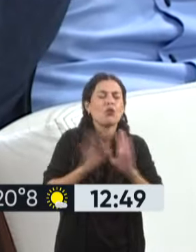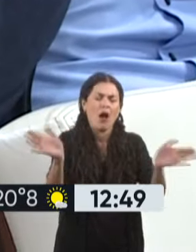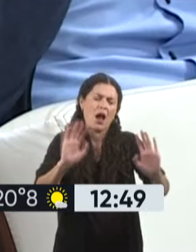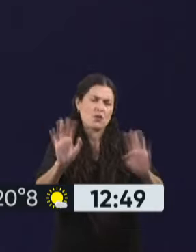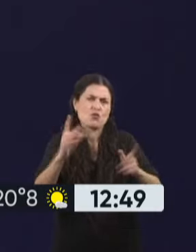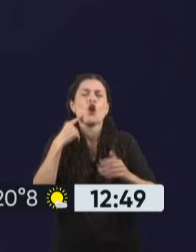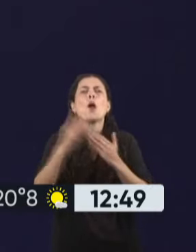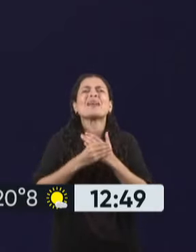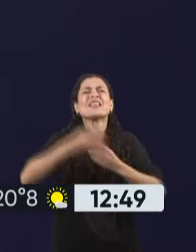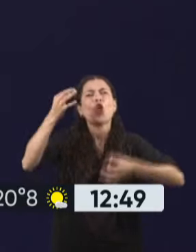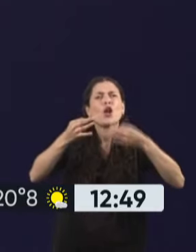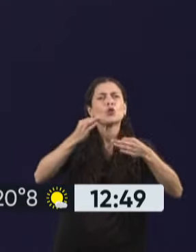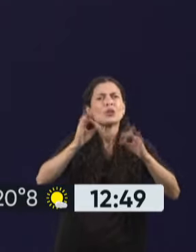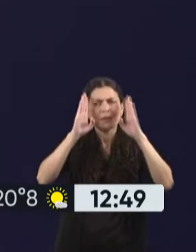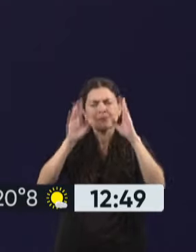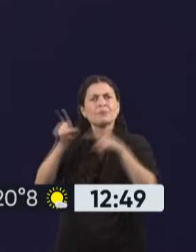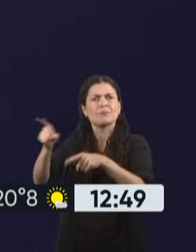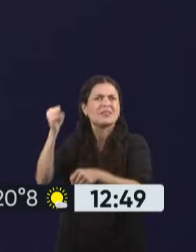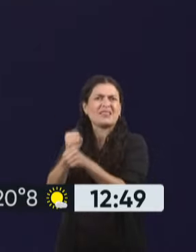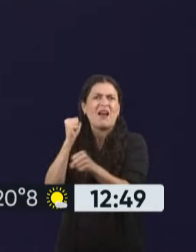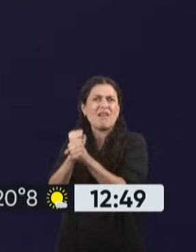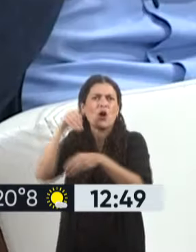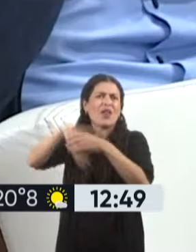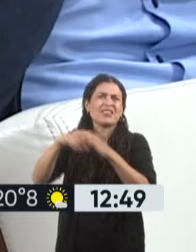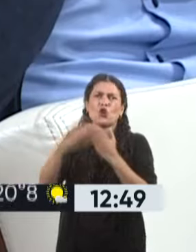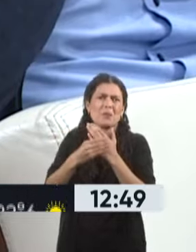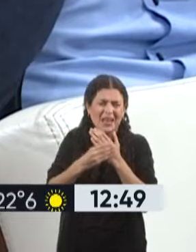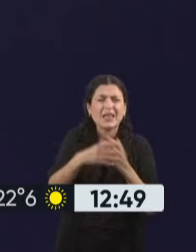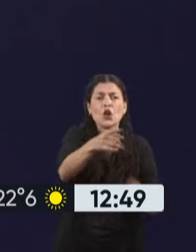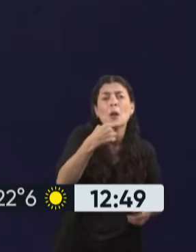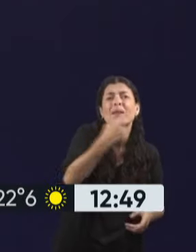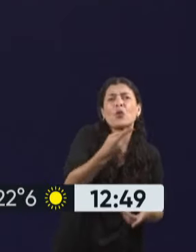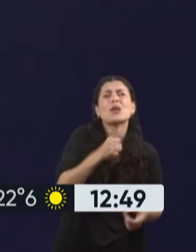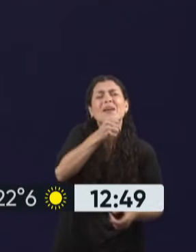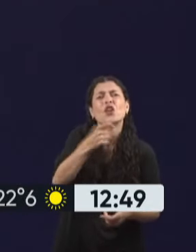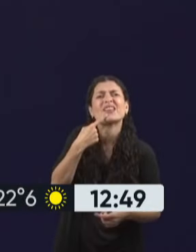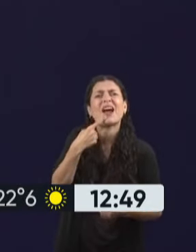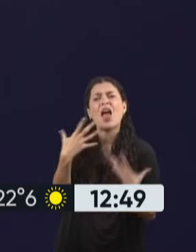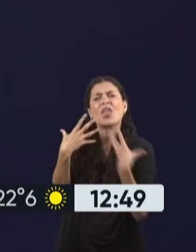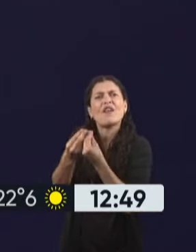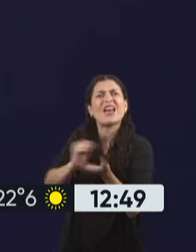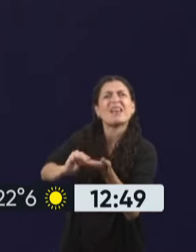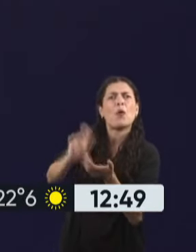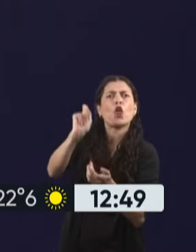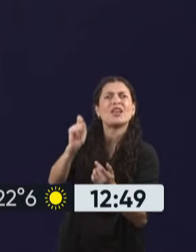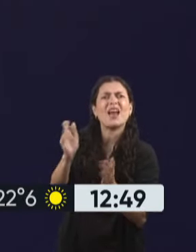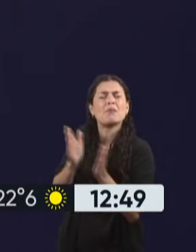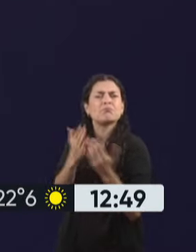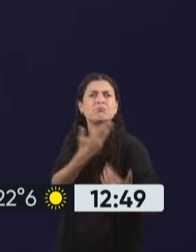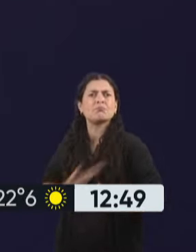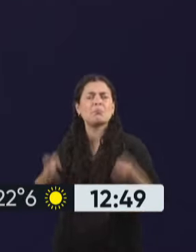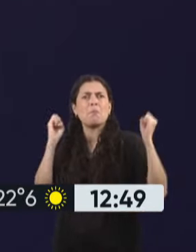ministro de Justicia, está abocado a sus funciones específicas en el ministerio. ¿Quién va a defender al presidente? Bueno, eso todavía no se sabe. Cuando se